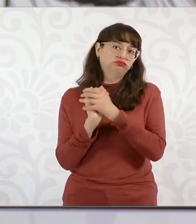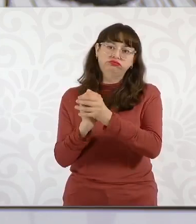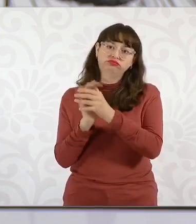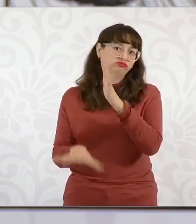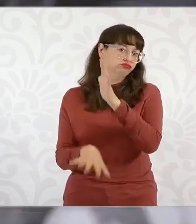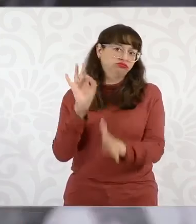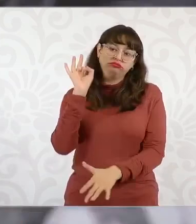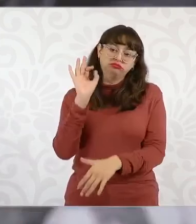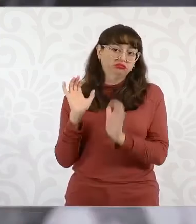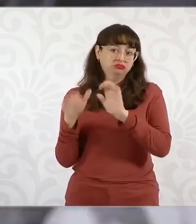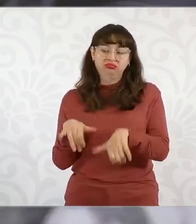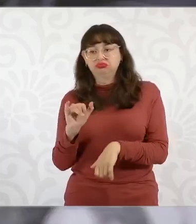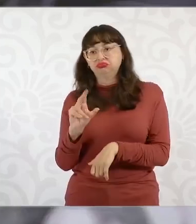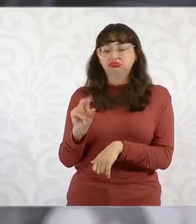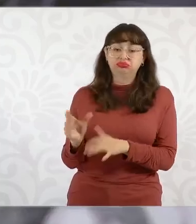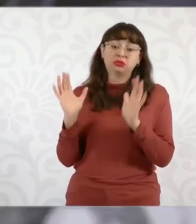Por sorteo entras o no entras.